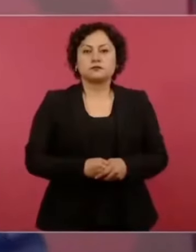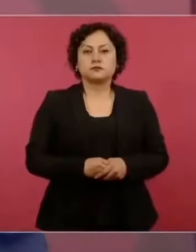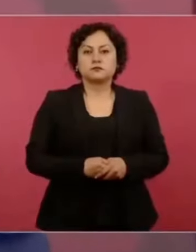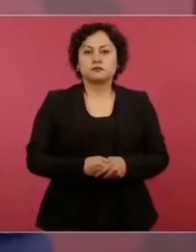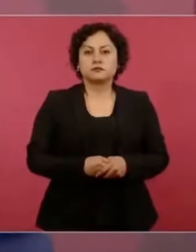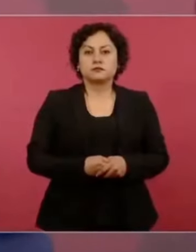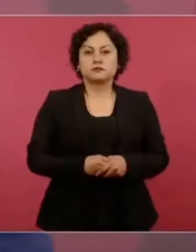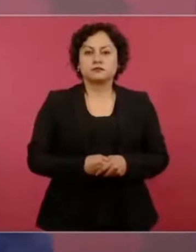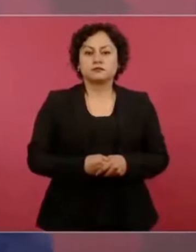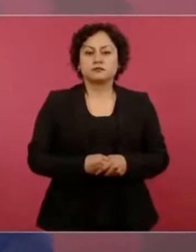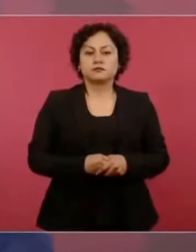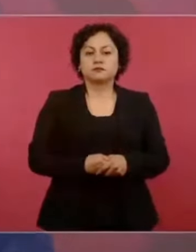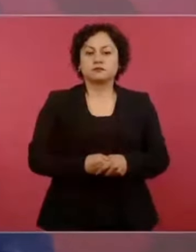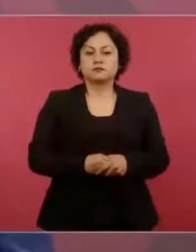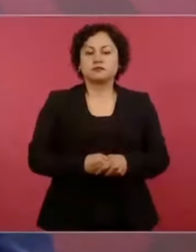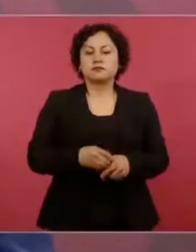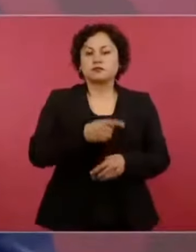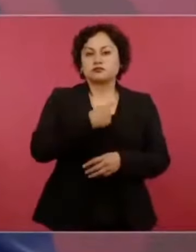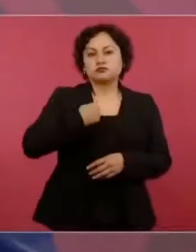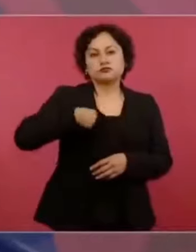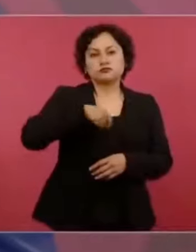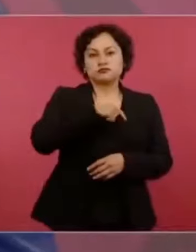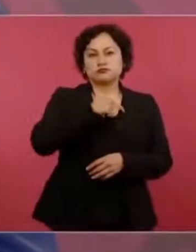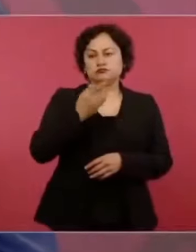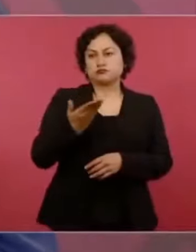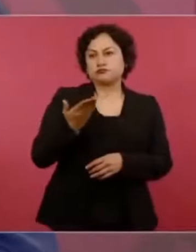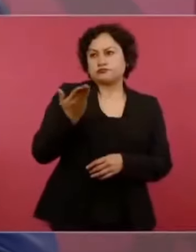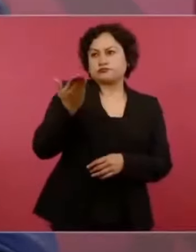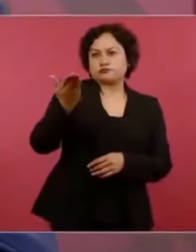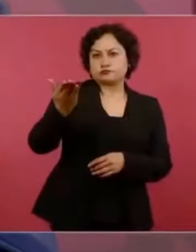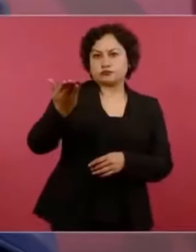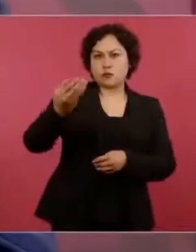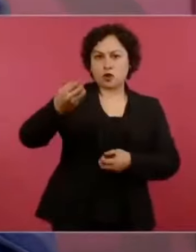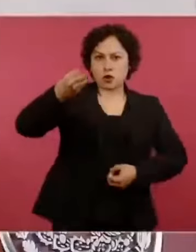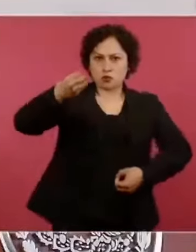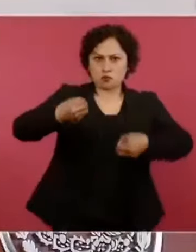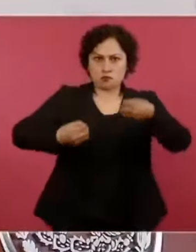la Corte Internacional resuelva.